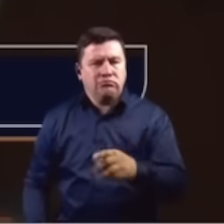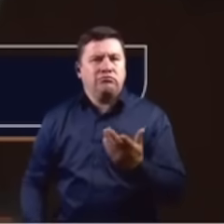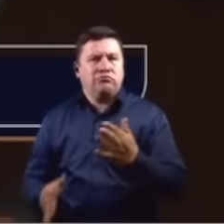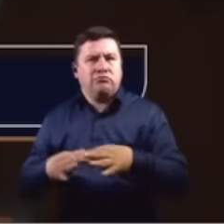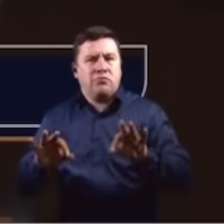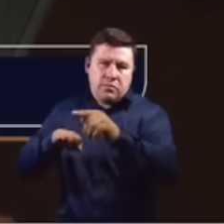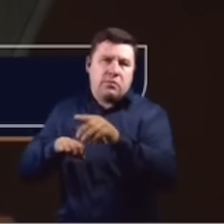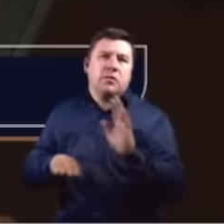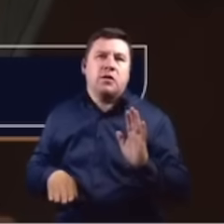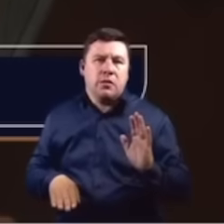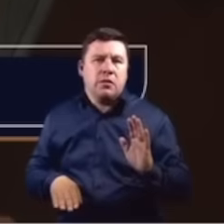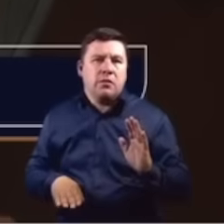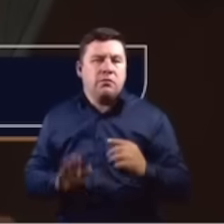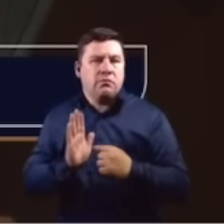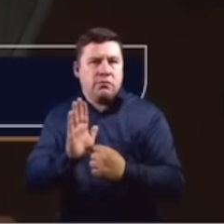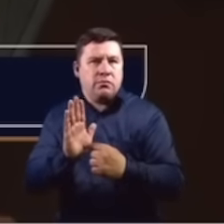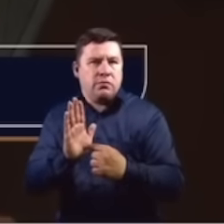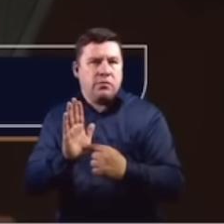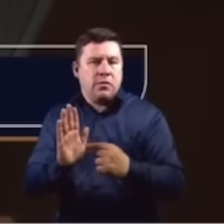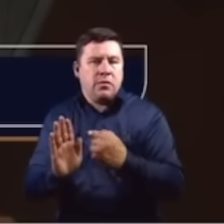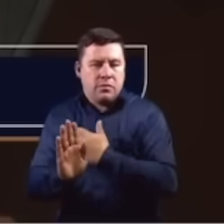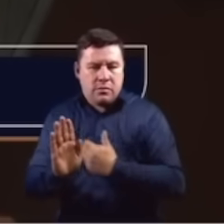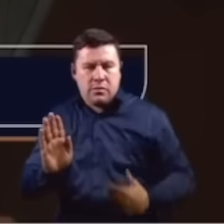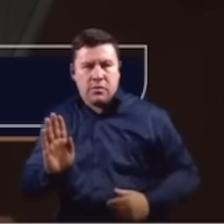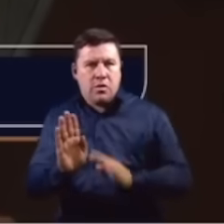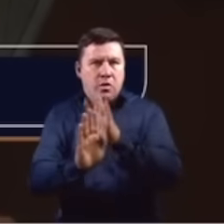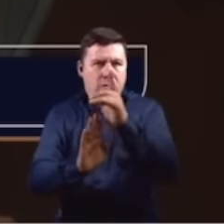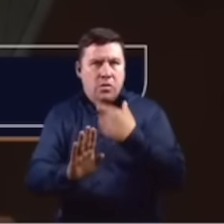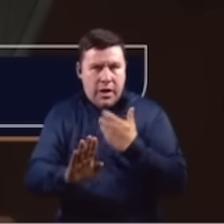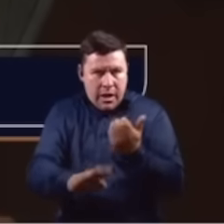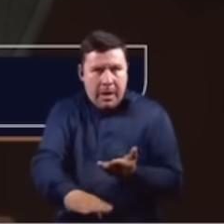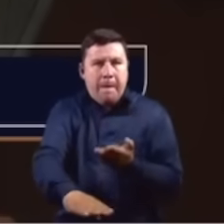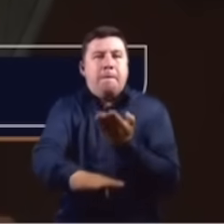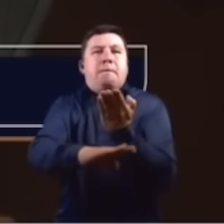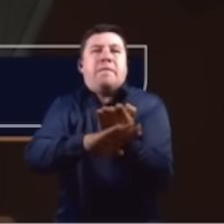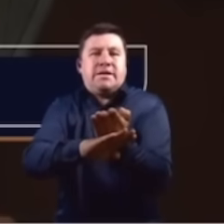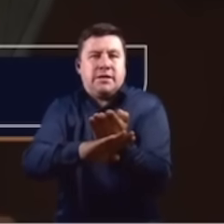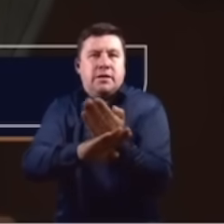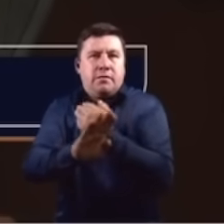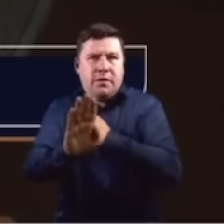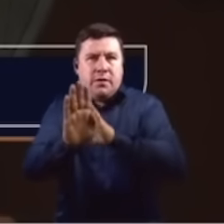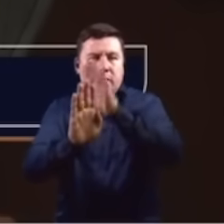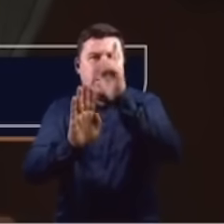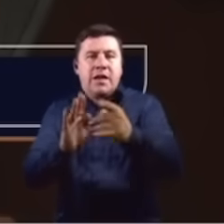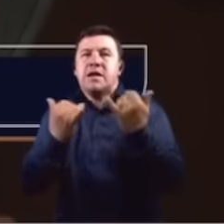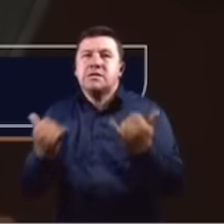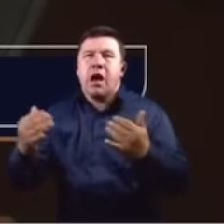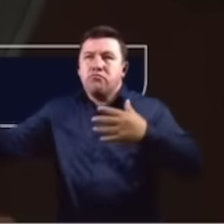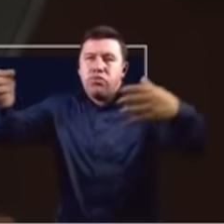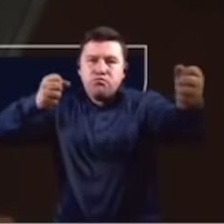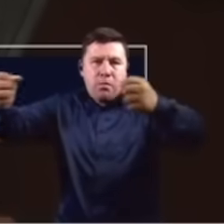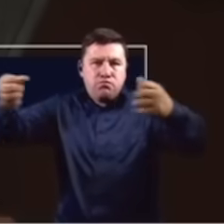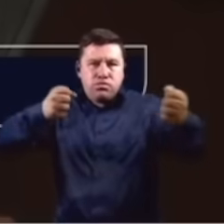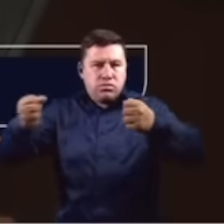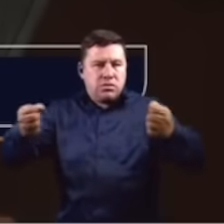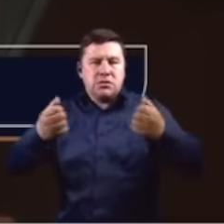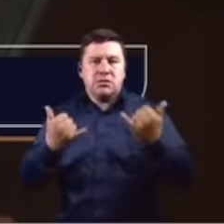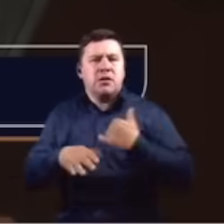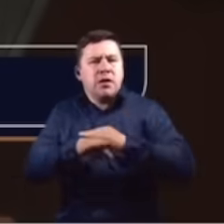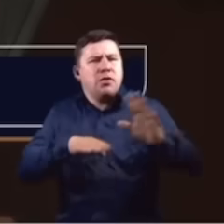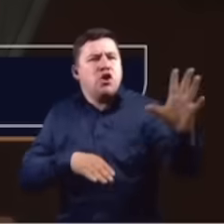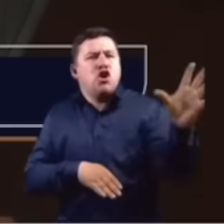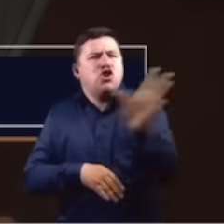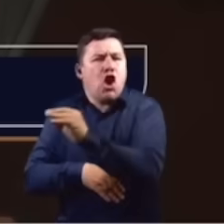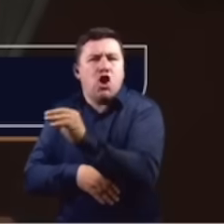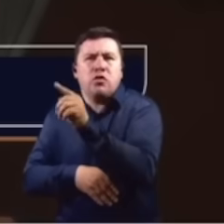parte de este movimiento. He presentado, presidente, una proposición para adelantar una audiencia pública en donde invito a todas